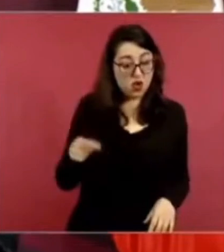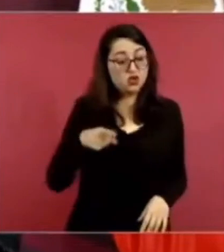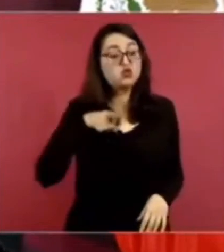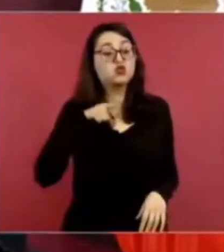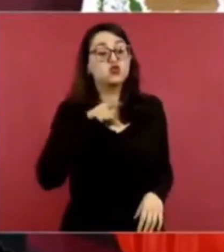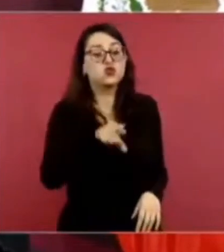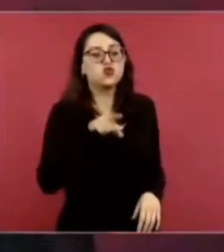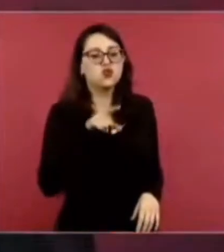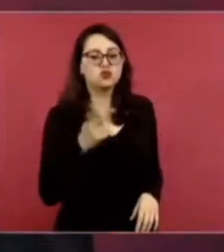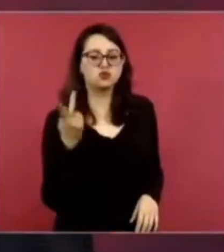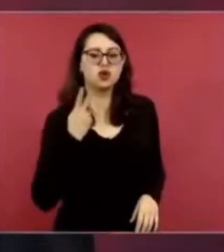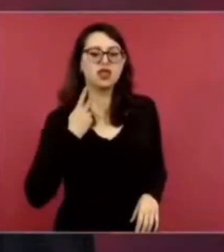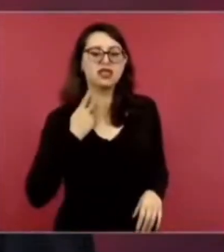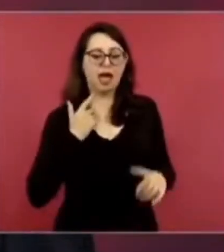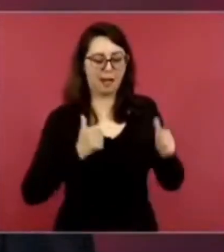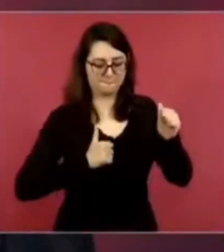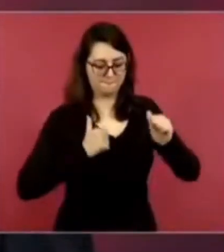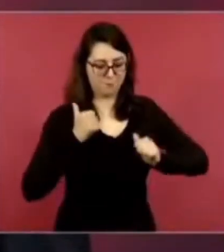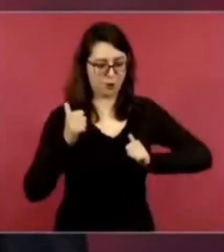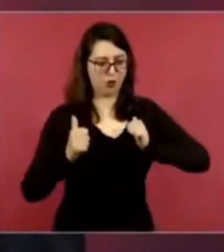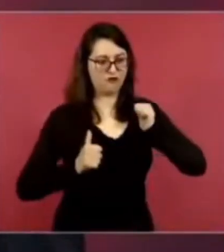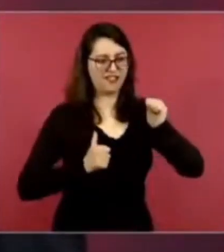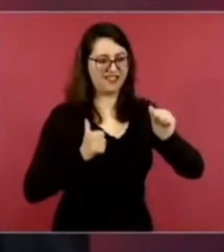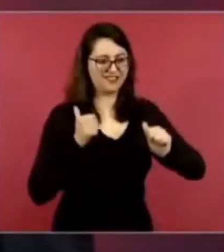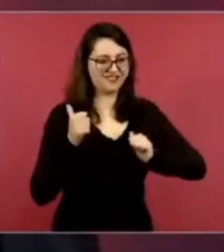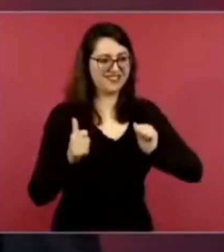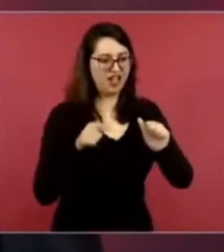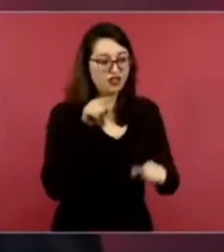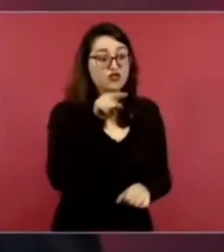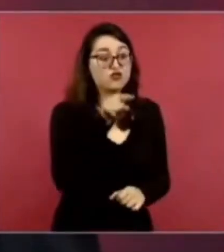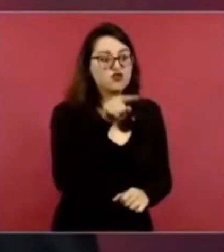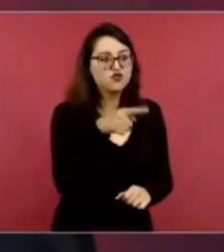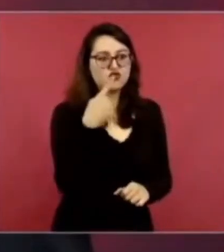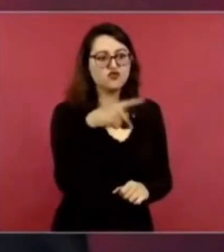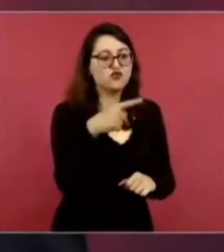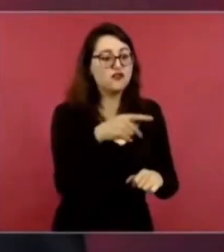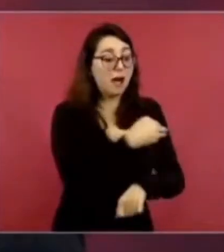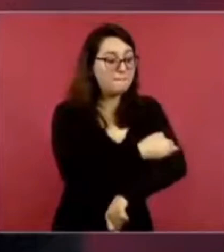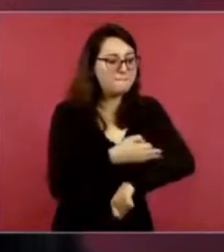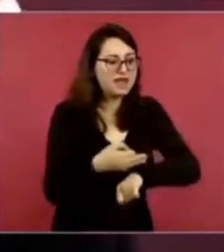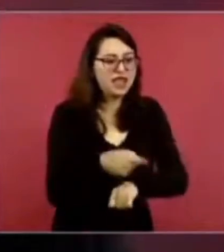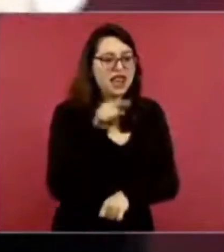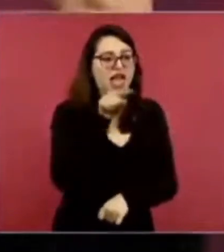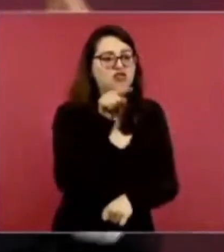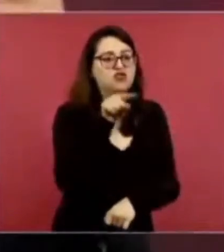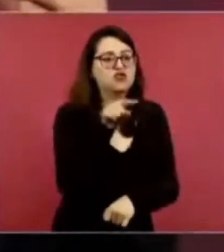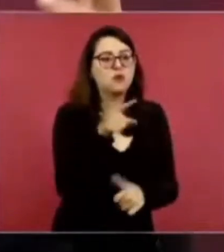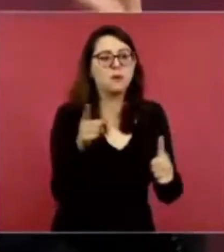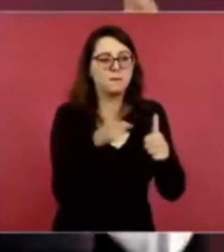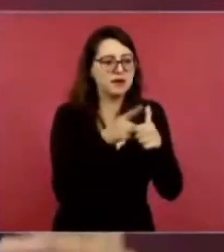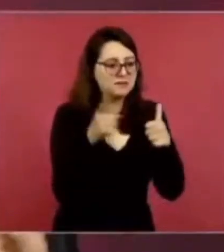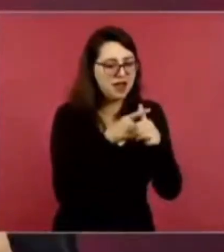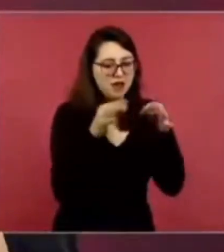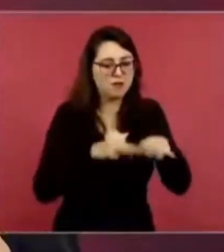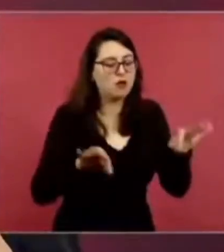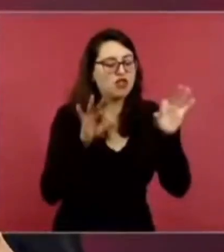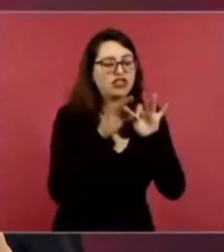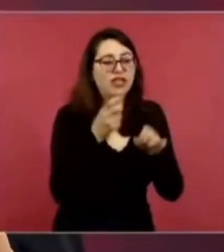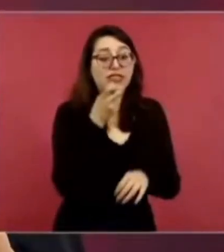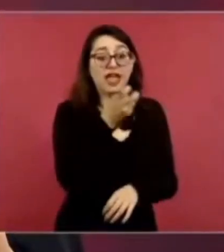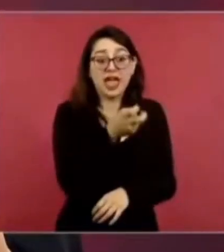vida. Piensa en ti, piensa en tu familia. Esos son los estereotipos.